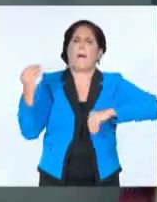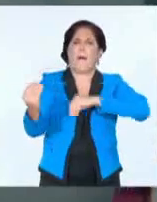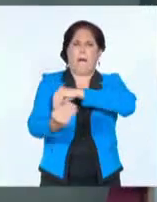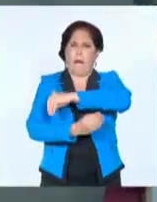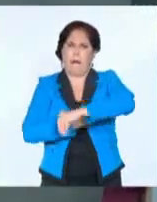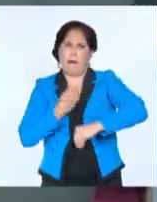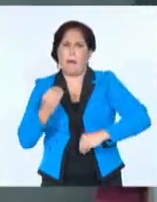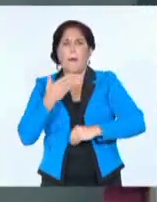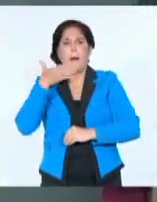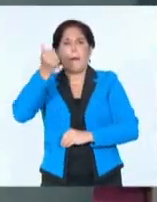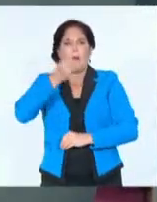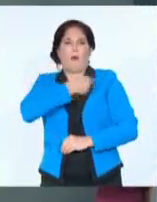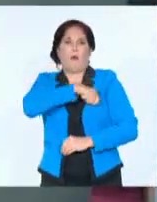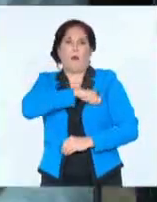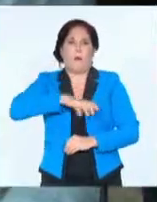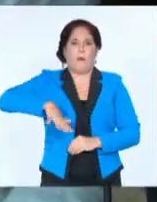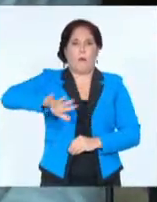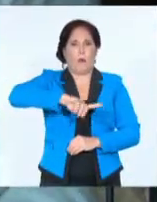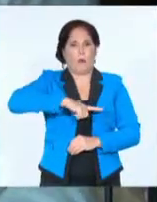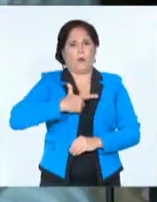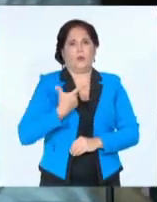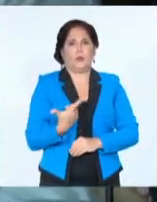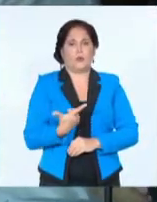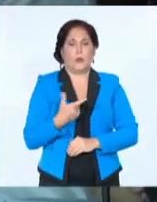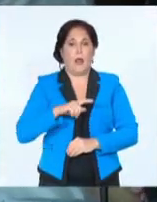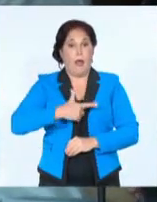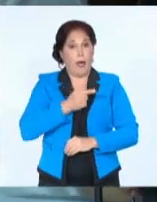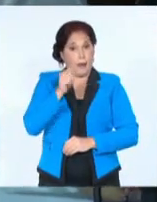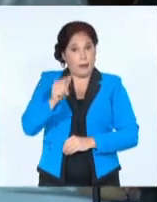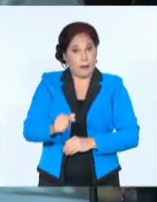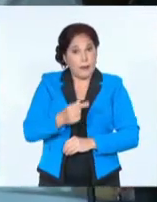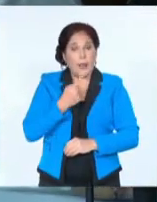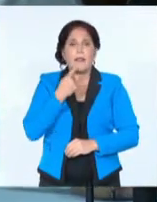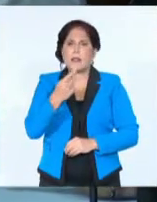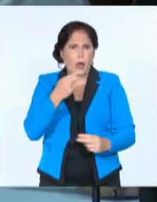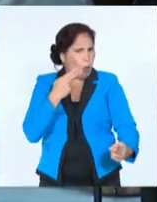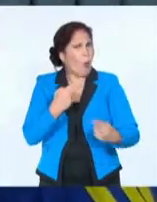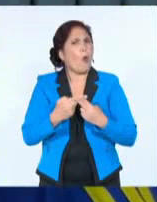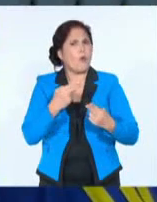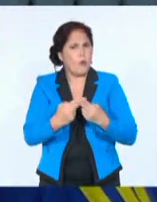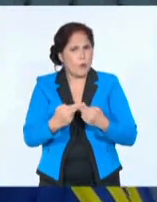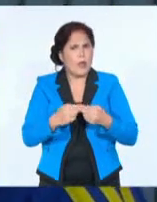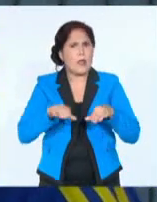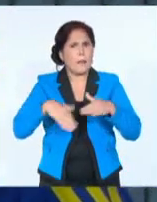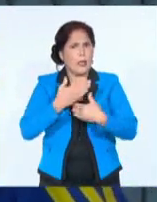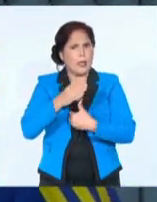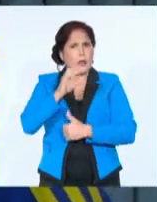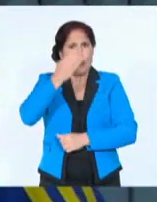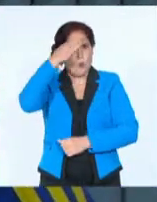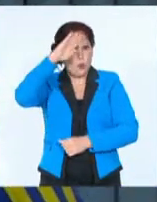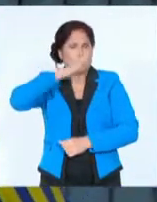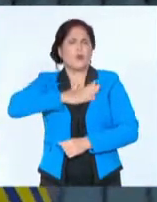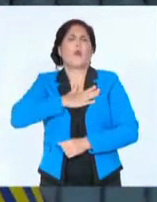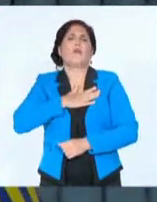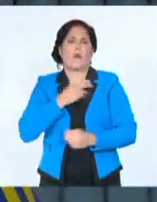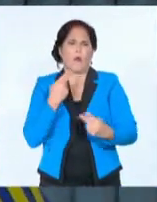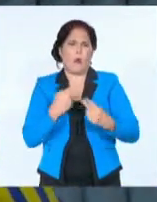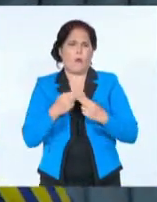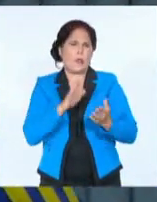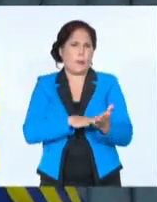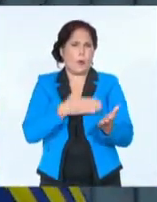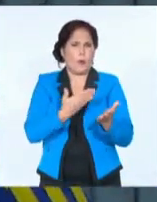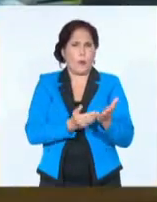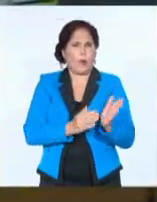el bien de la cultura cubana. Los artistas reafirmaron la confianza en las instituciones en torno a las propuestas presentadas para